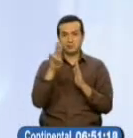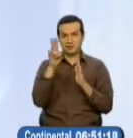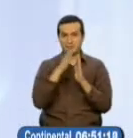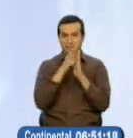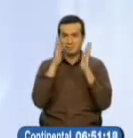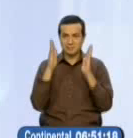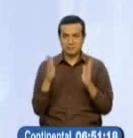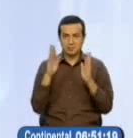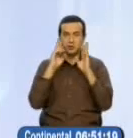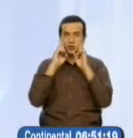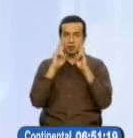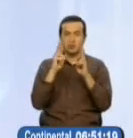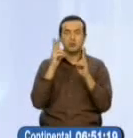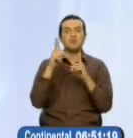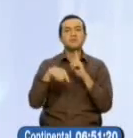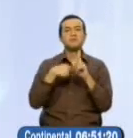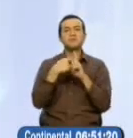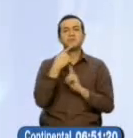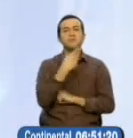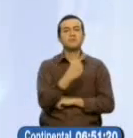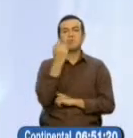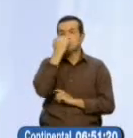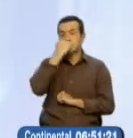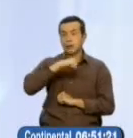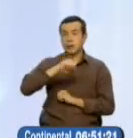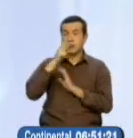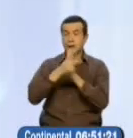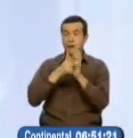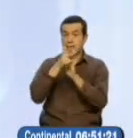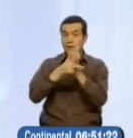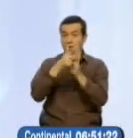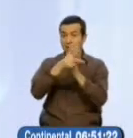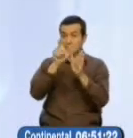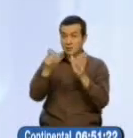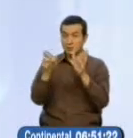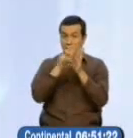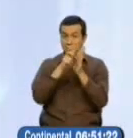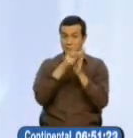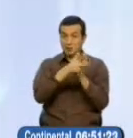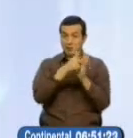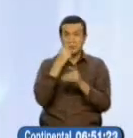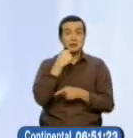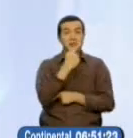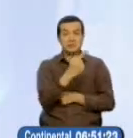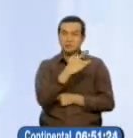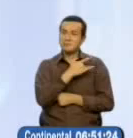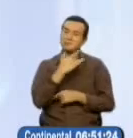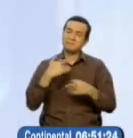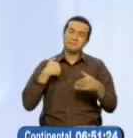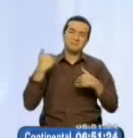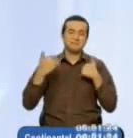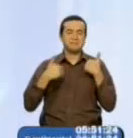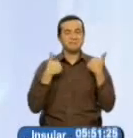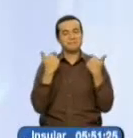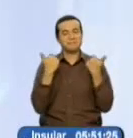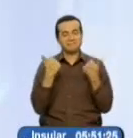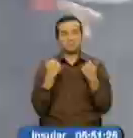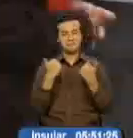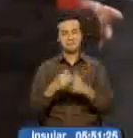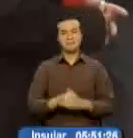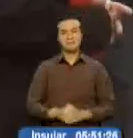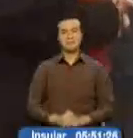2016-2017. El reconocimiento incluye como premio un viaje en el tren crucero para los estudiantes, quienes afirman motivarse con este tipo de acciones.